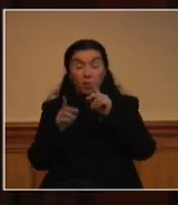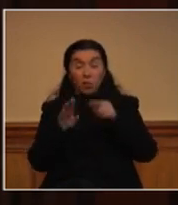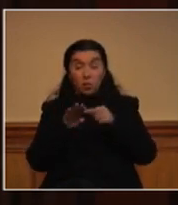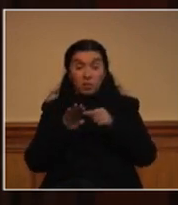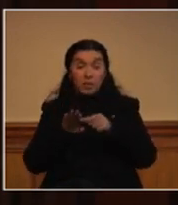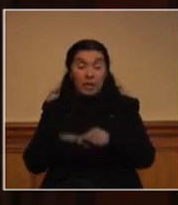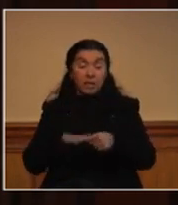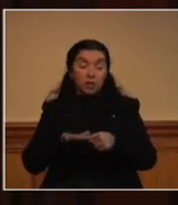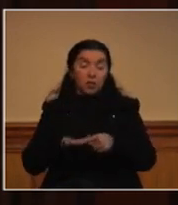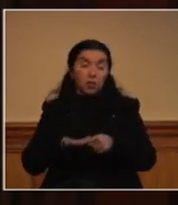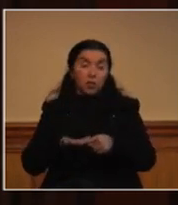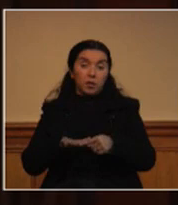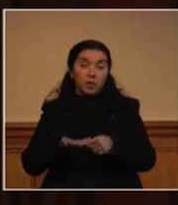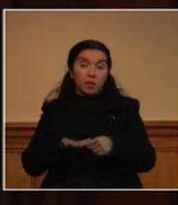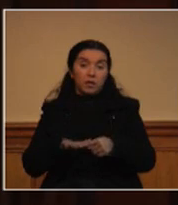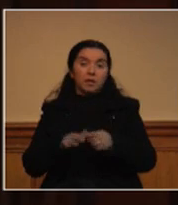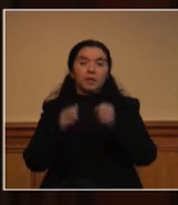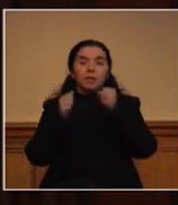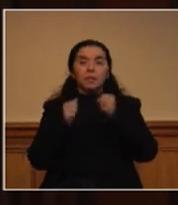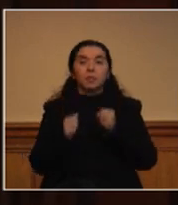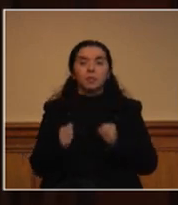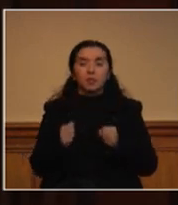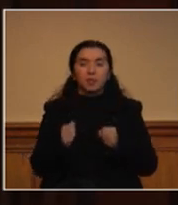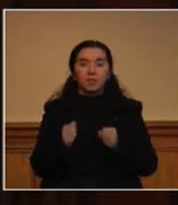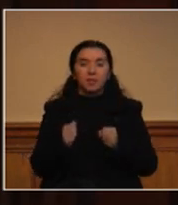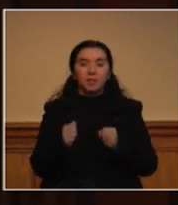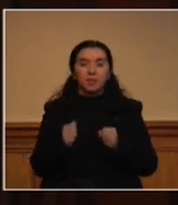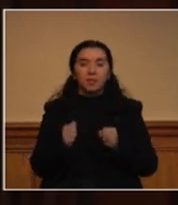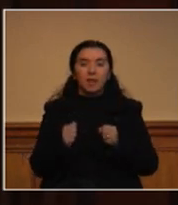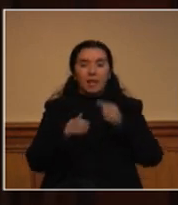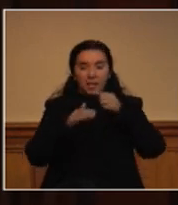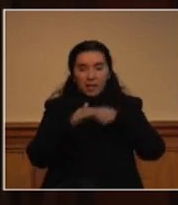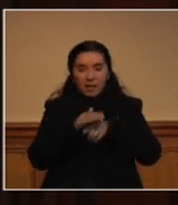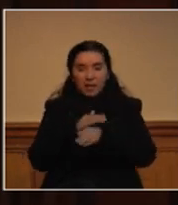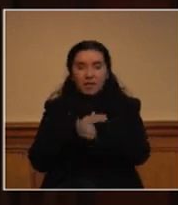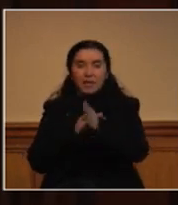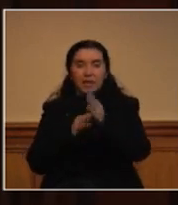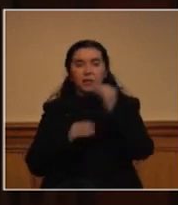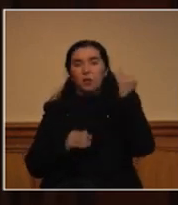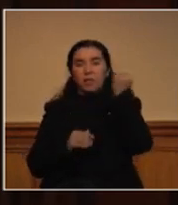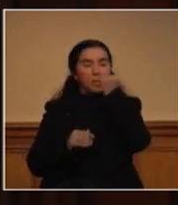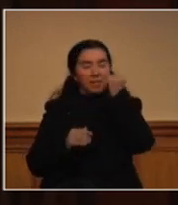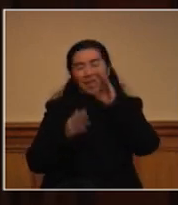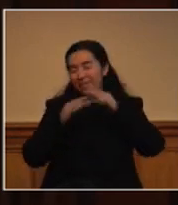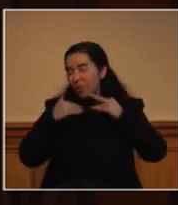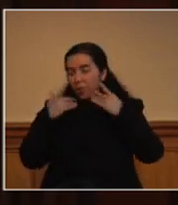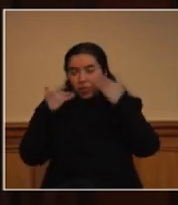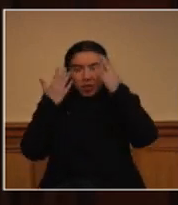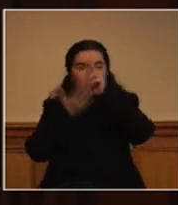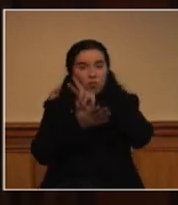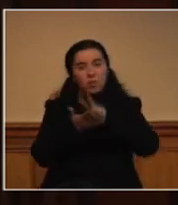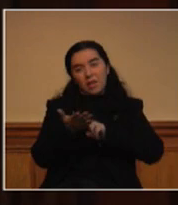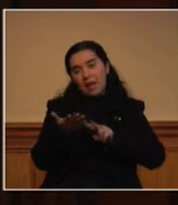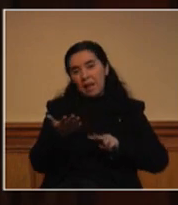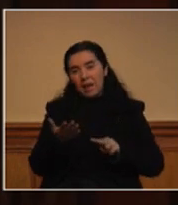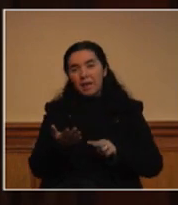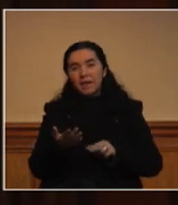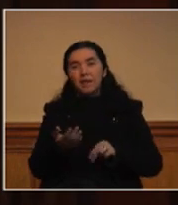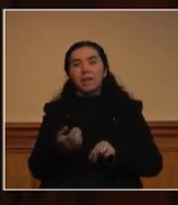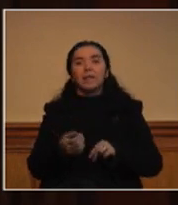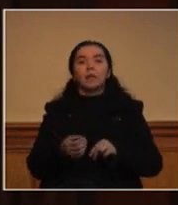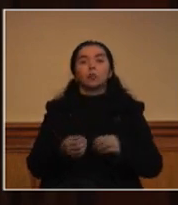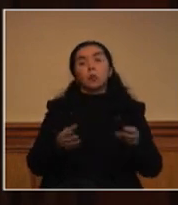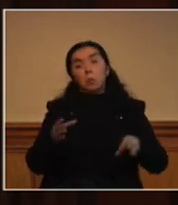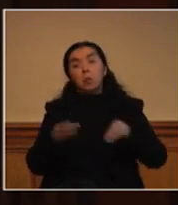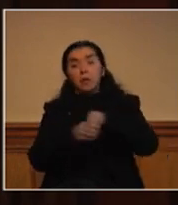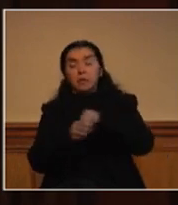tecnología, como la posibilidad de que tengan el acceso independiente, el disfrute de la lectura, la posibilidad de incluir los